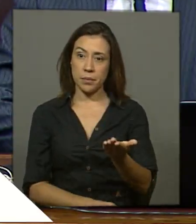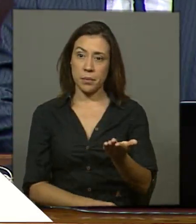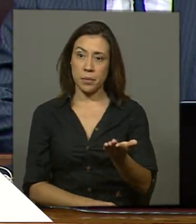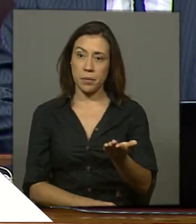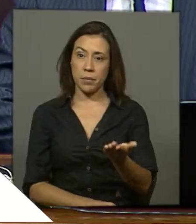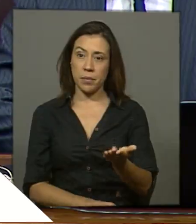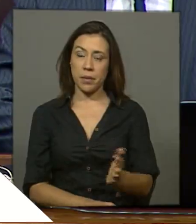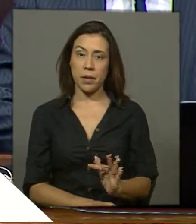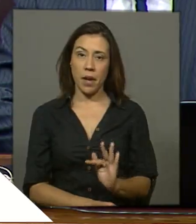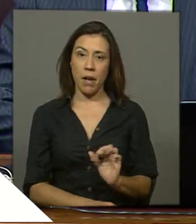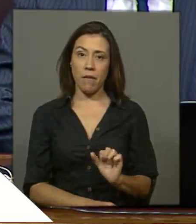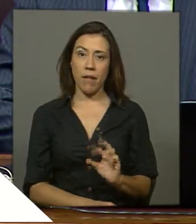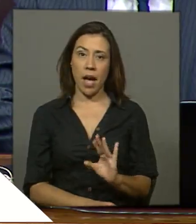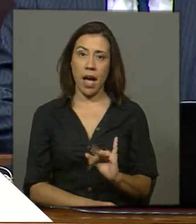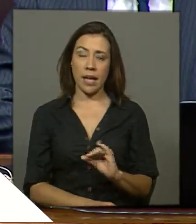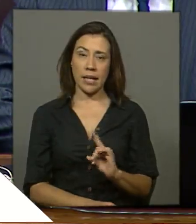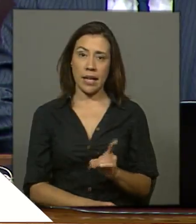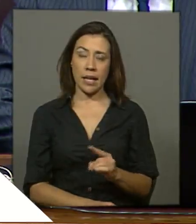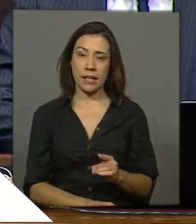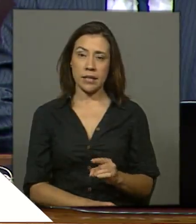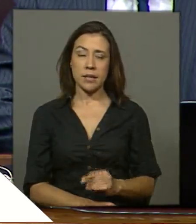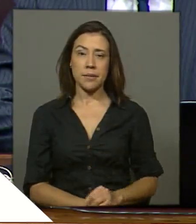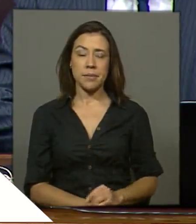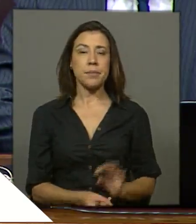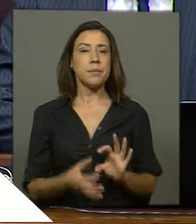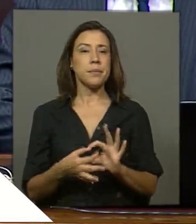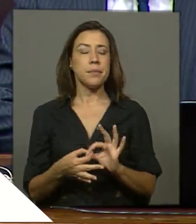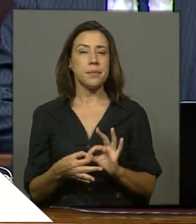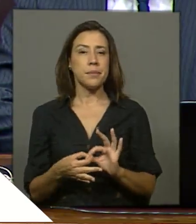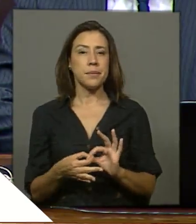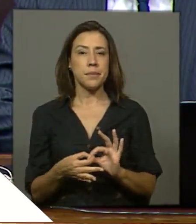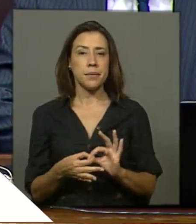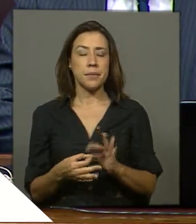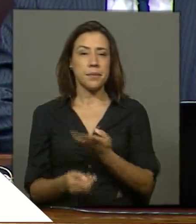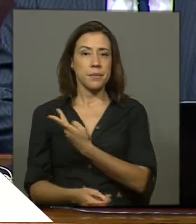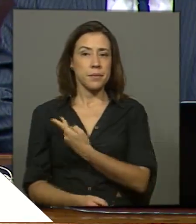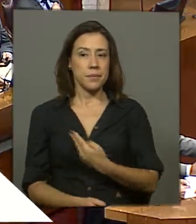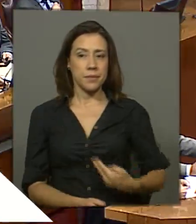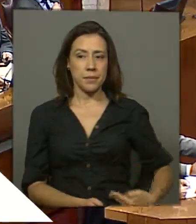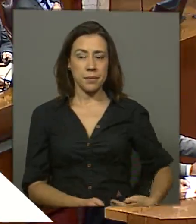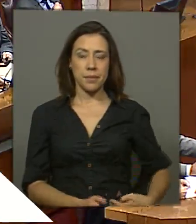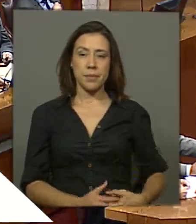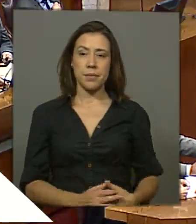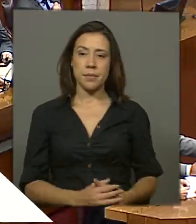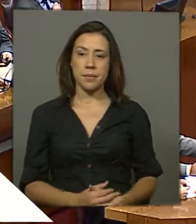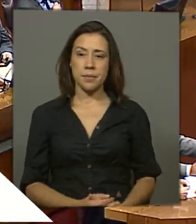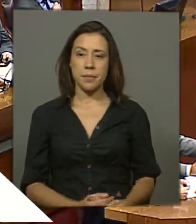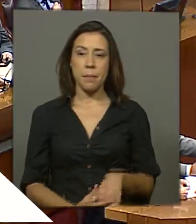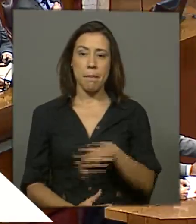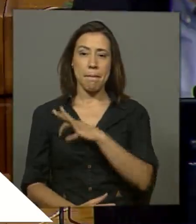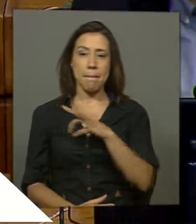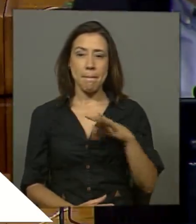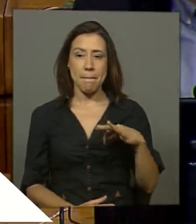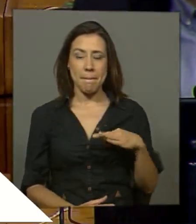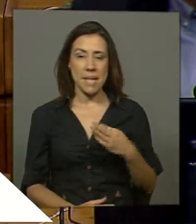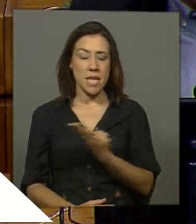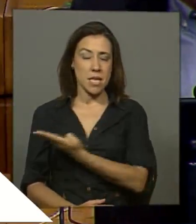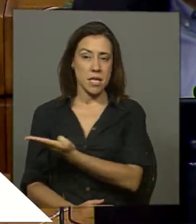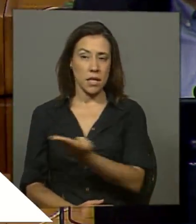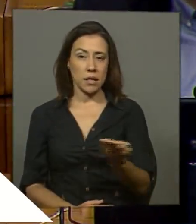señor Farías Muchas gracias señor presidente señor ministro